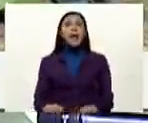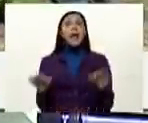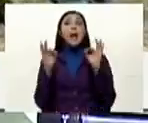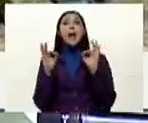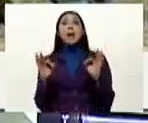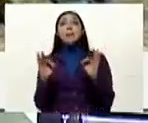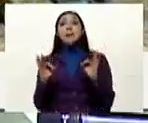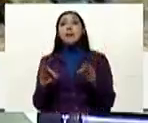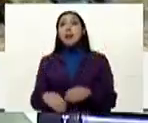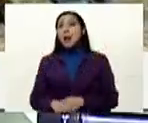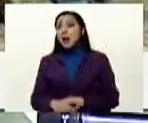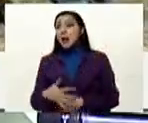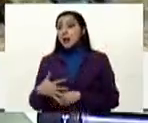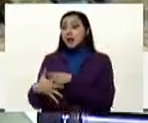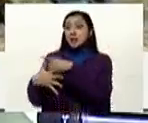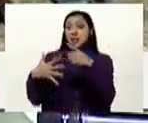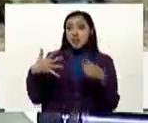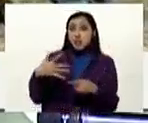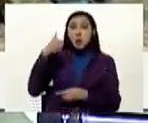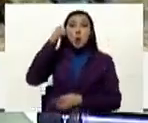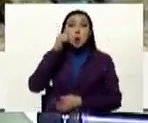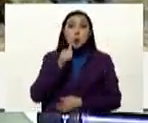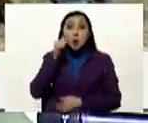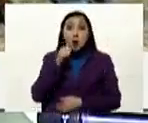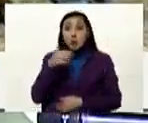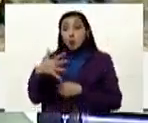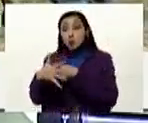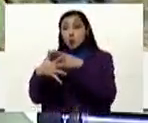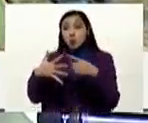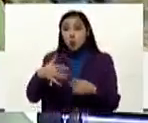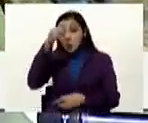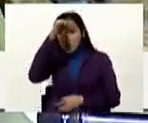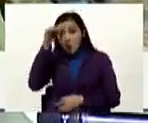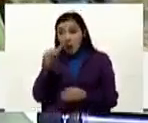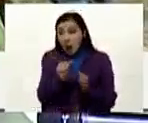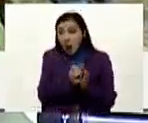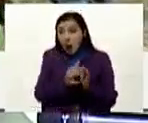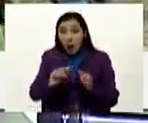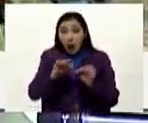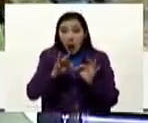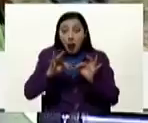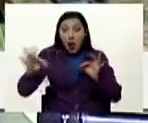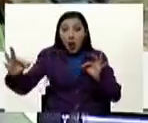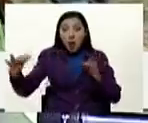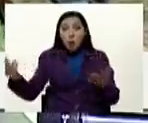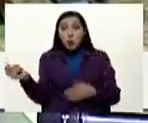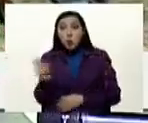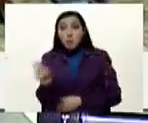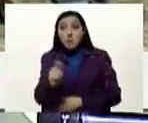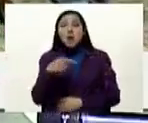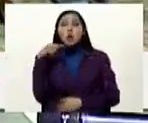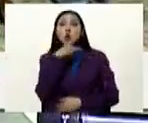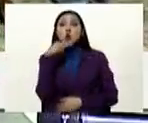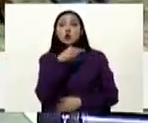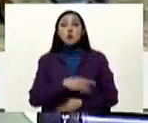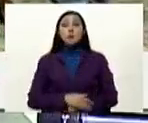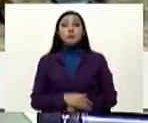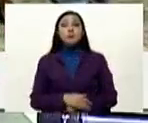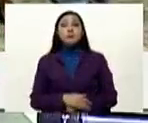tiene 5 sábados y 5 domingos. Es largo el mes de octubre. Que esto